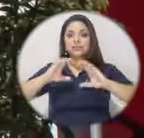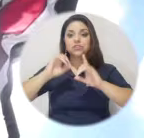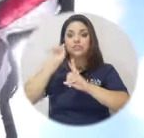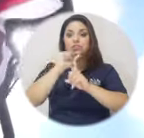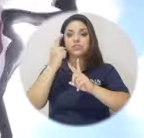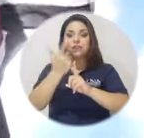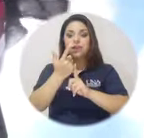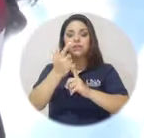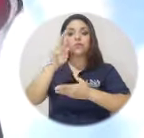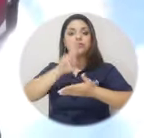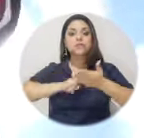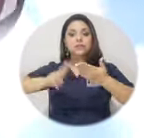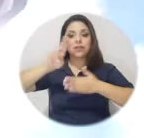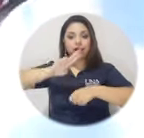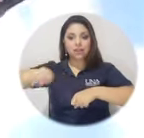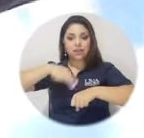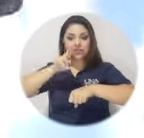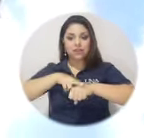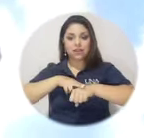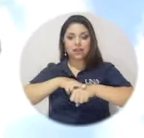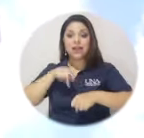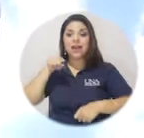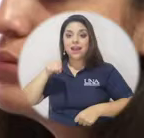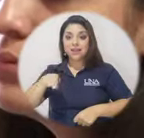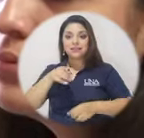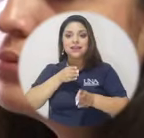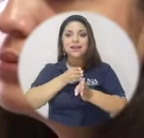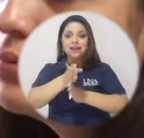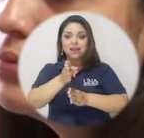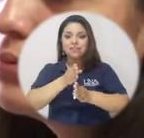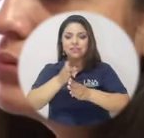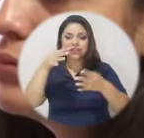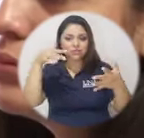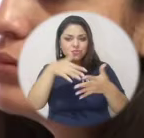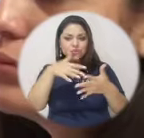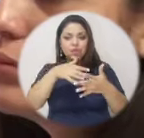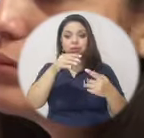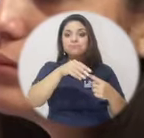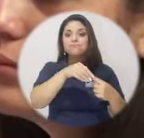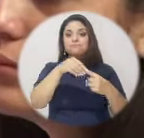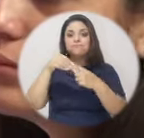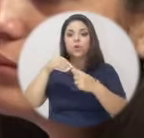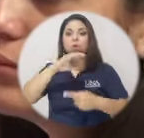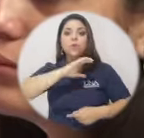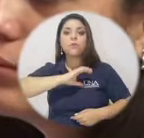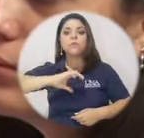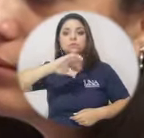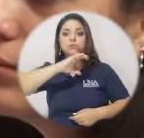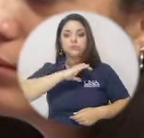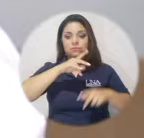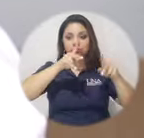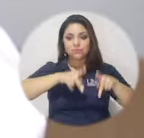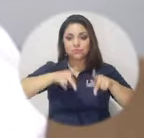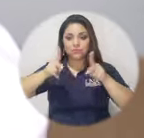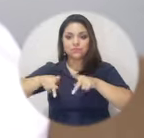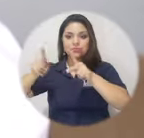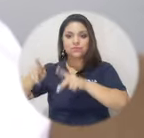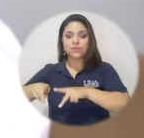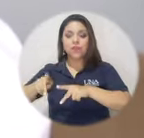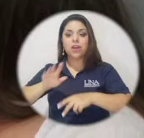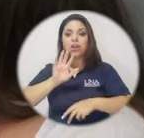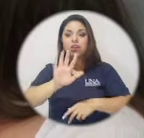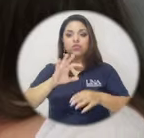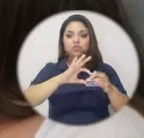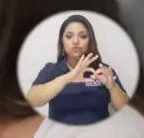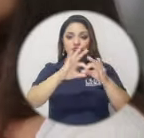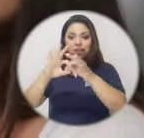la Universidad Nacional. Es una disciplina que estudia principalmente el comportamiento de las personas y su